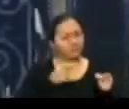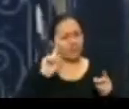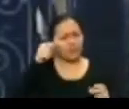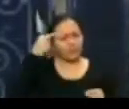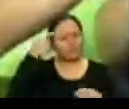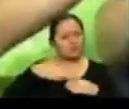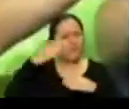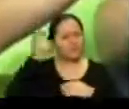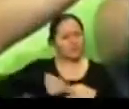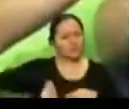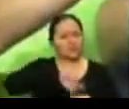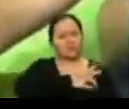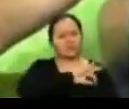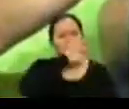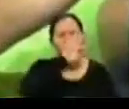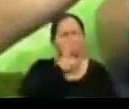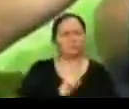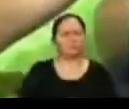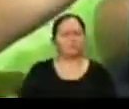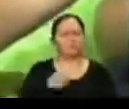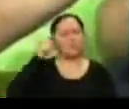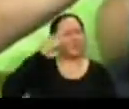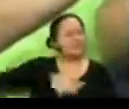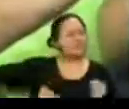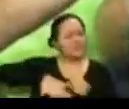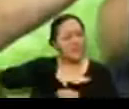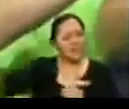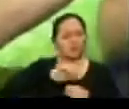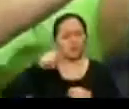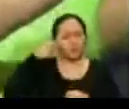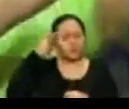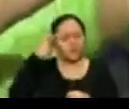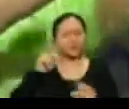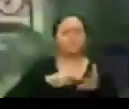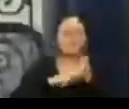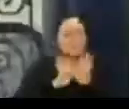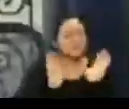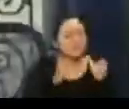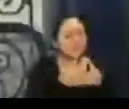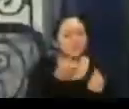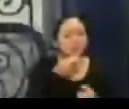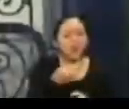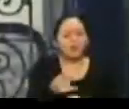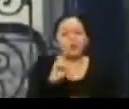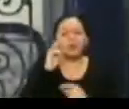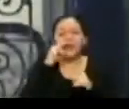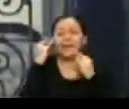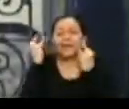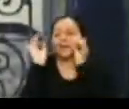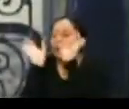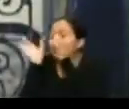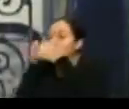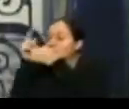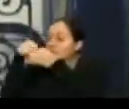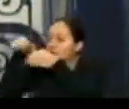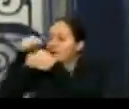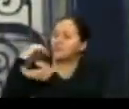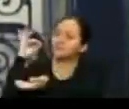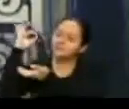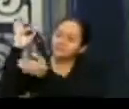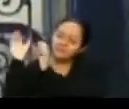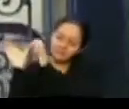mayorías. Por fin un Estado popular, no burgués, representando a unos